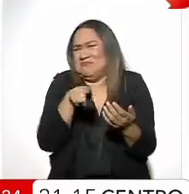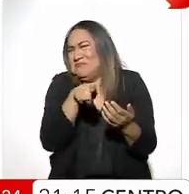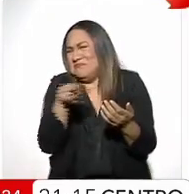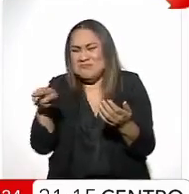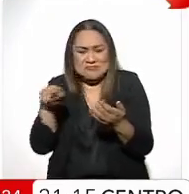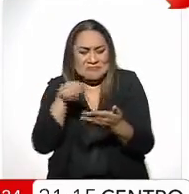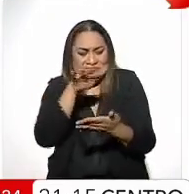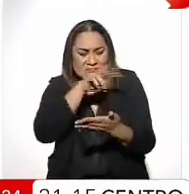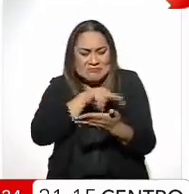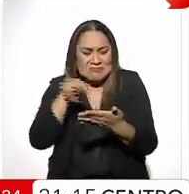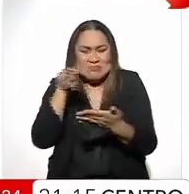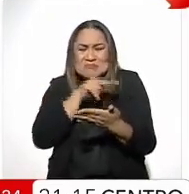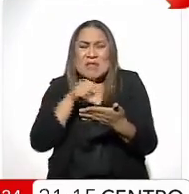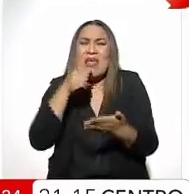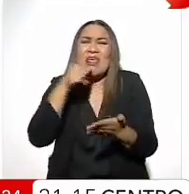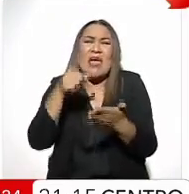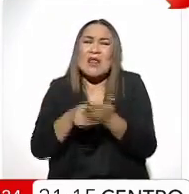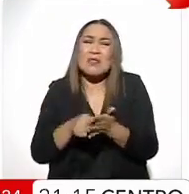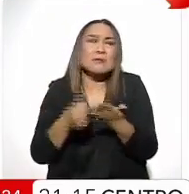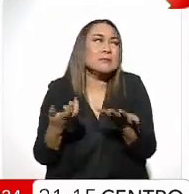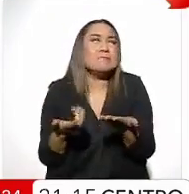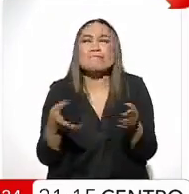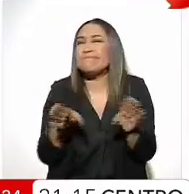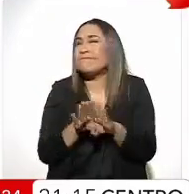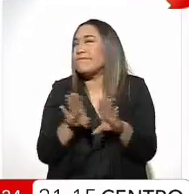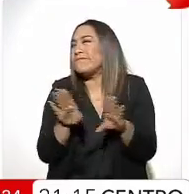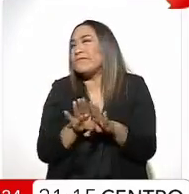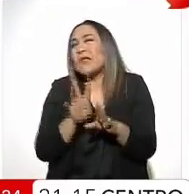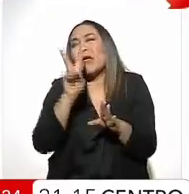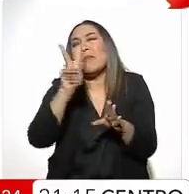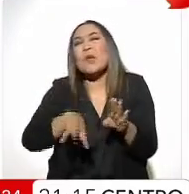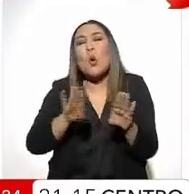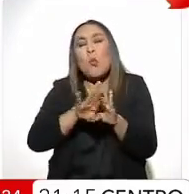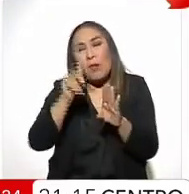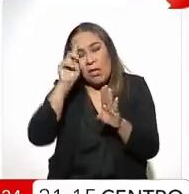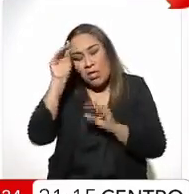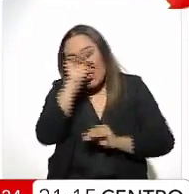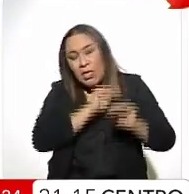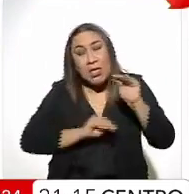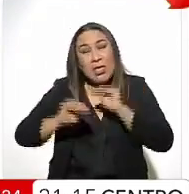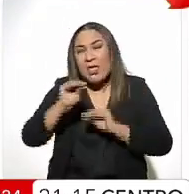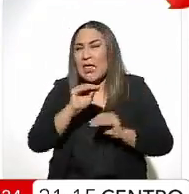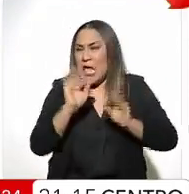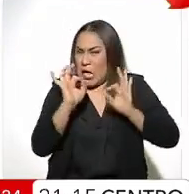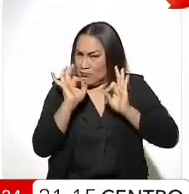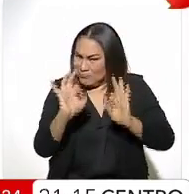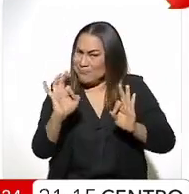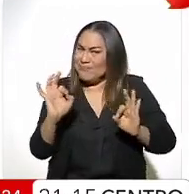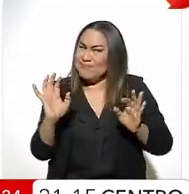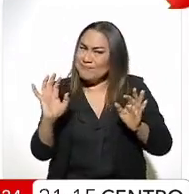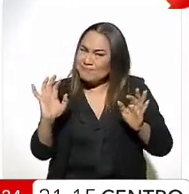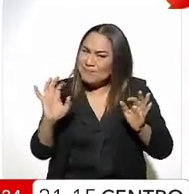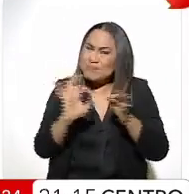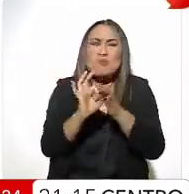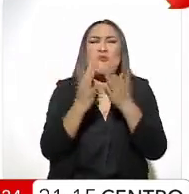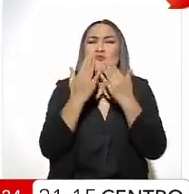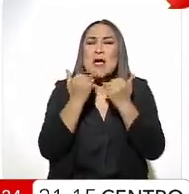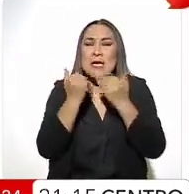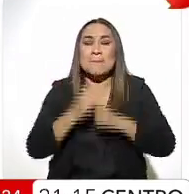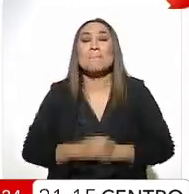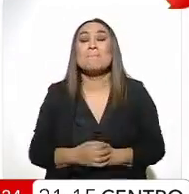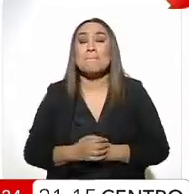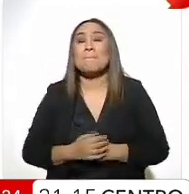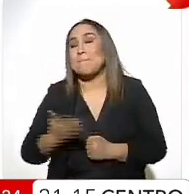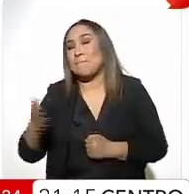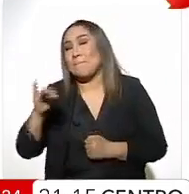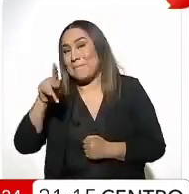tiene, es como digo, una telenovela que no tiene sentido. Mike, le saluda